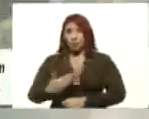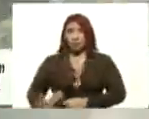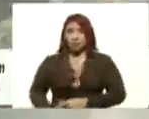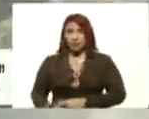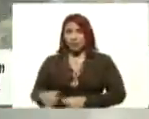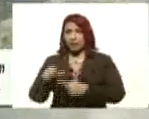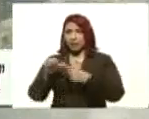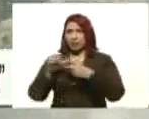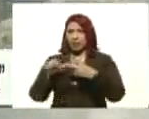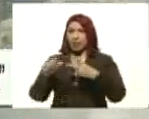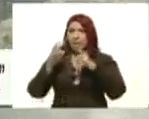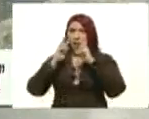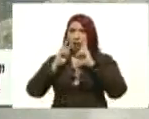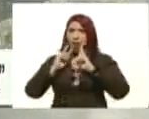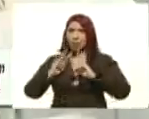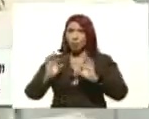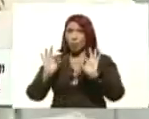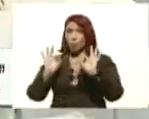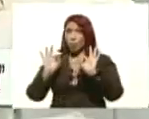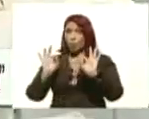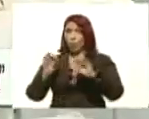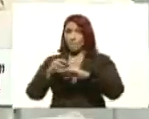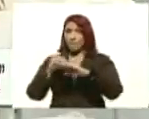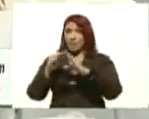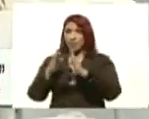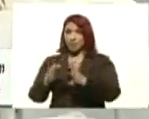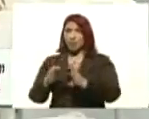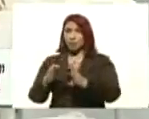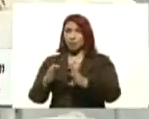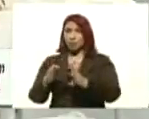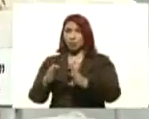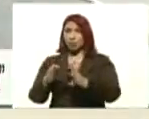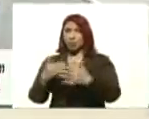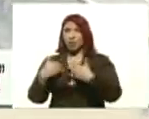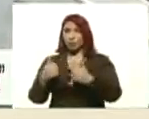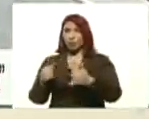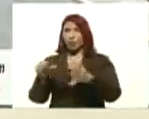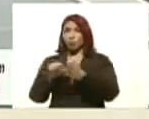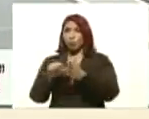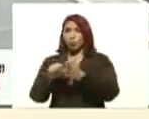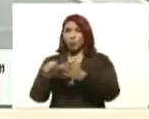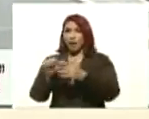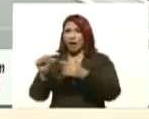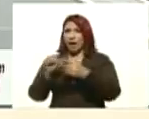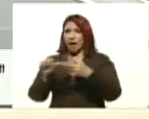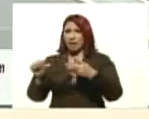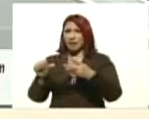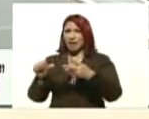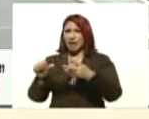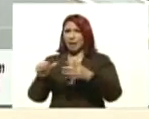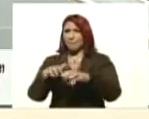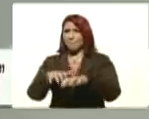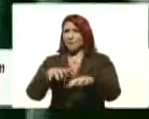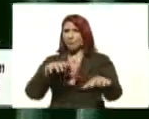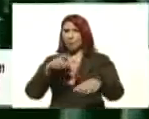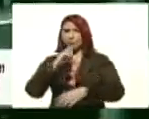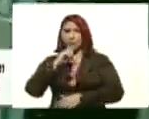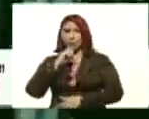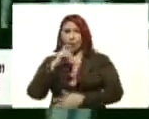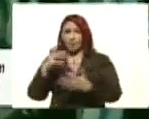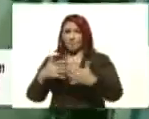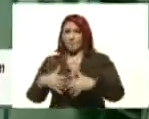de esterilización, donde el ministro Alvarado, le agradezco todo el apoyo, porque es el área donde se presentó la mayor dificultad para la